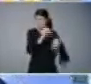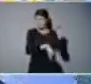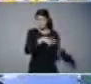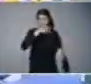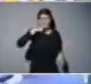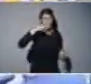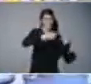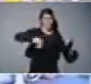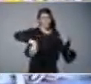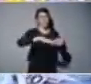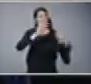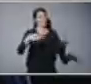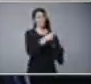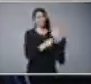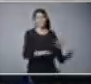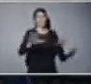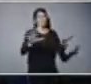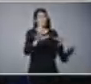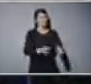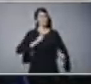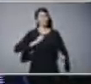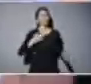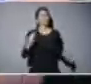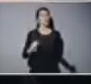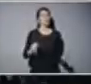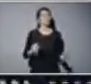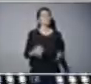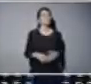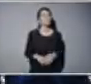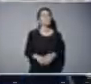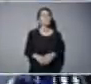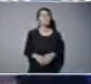me ponen un 10. Me